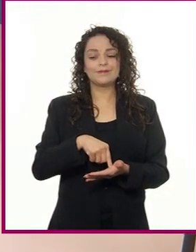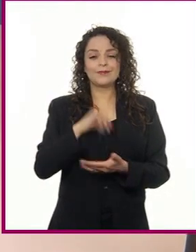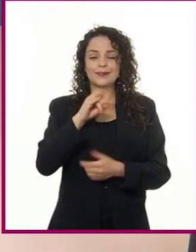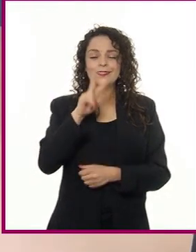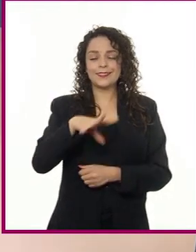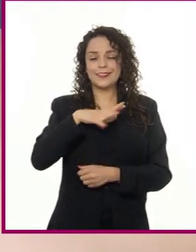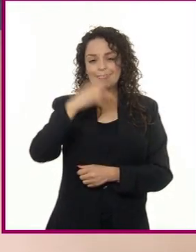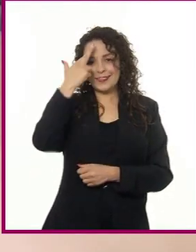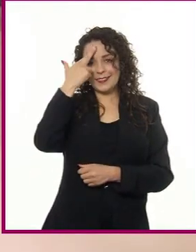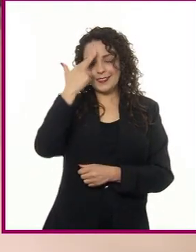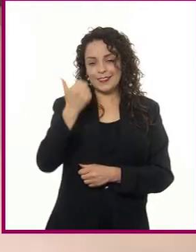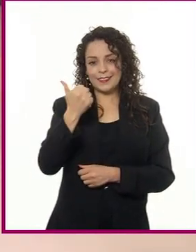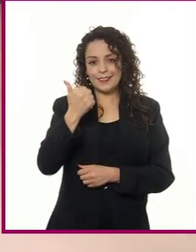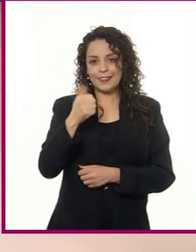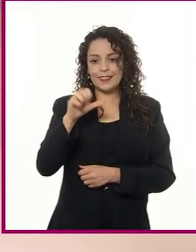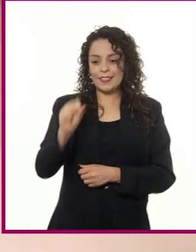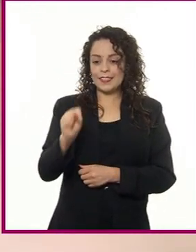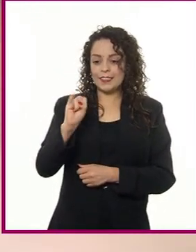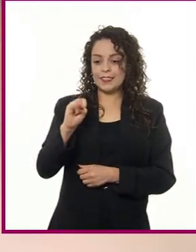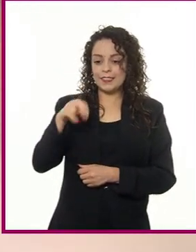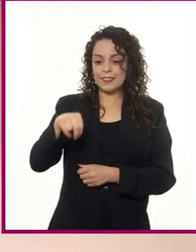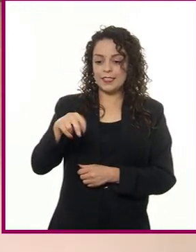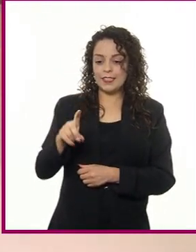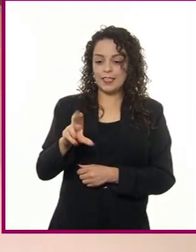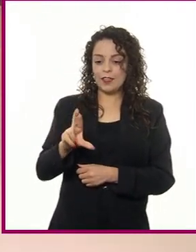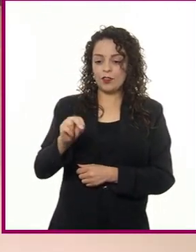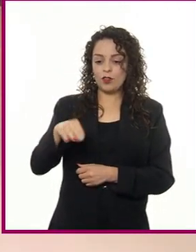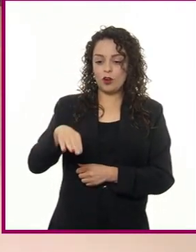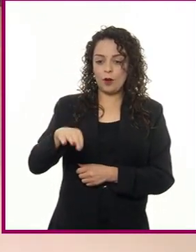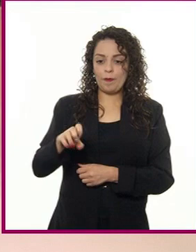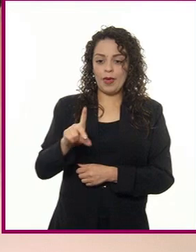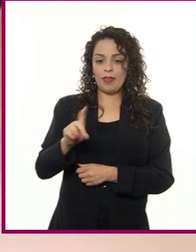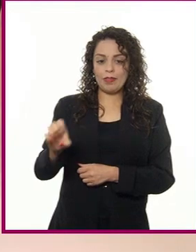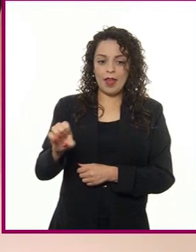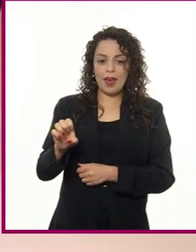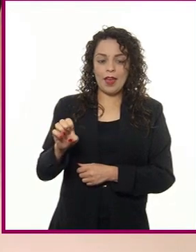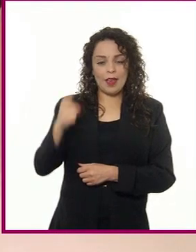razón. El síndrome del innovador técnico no me permite